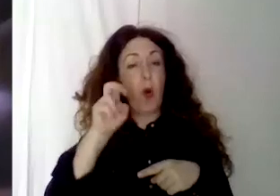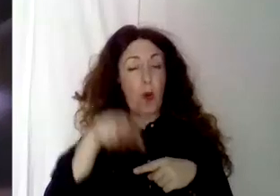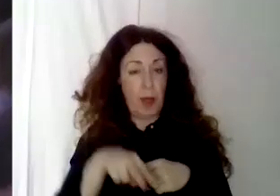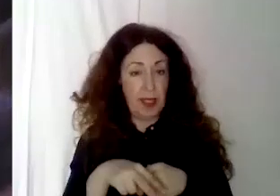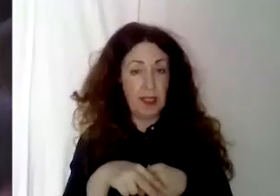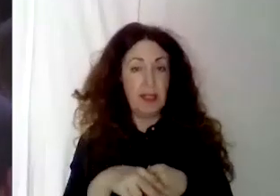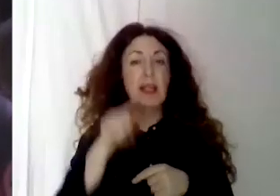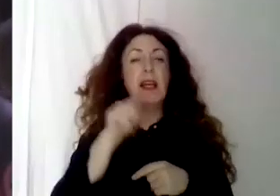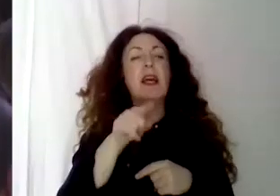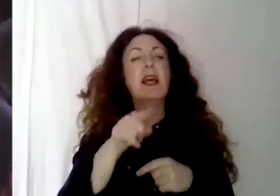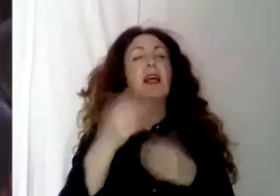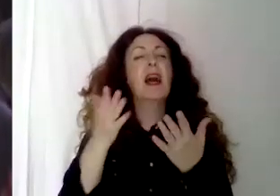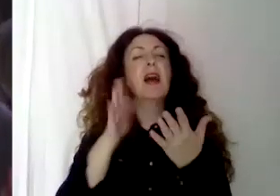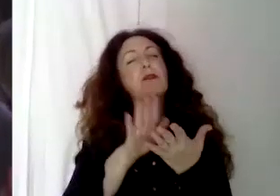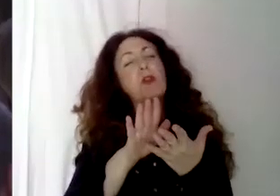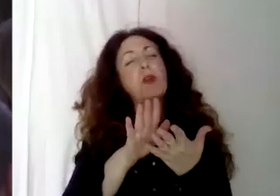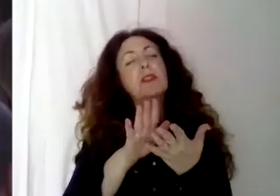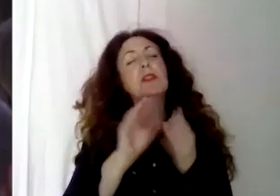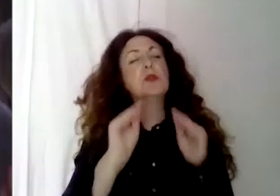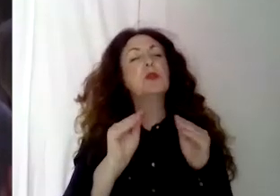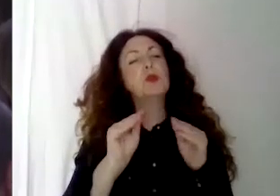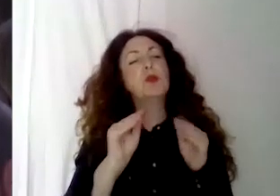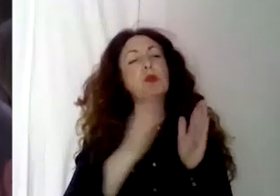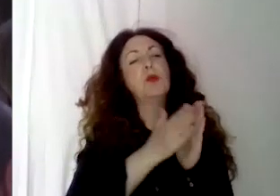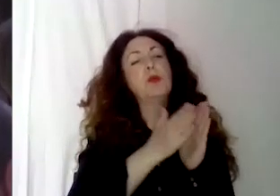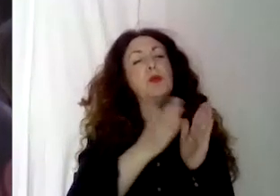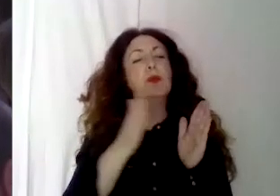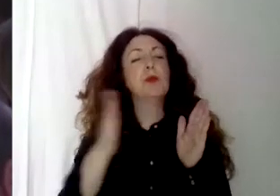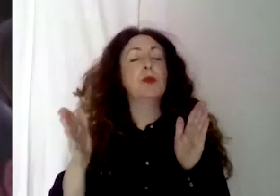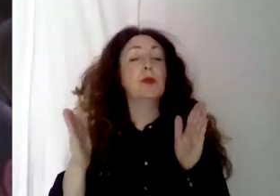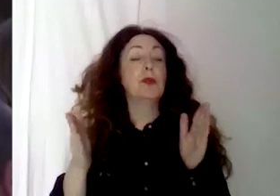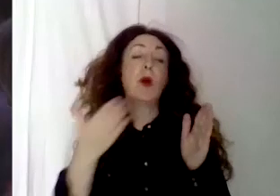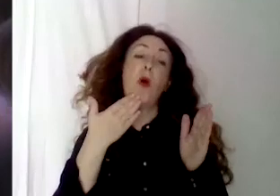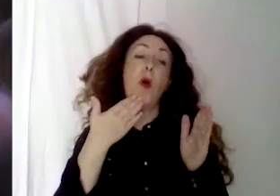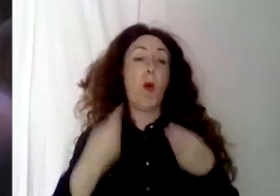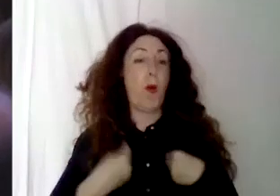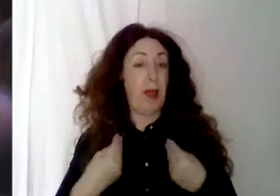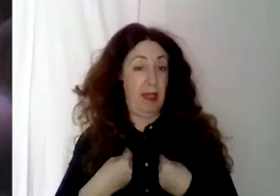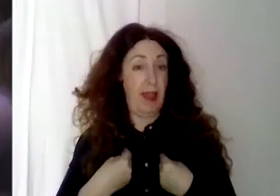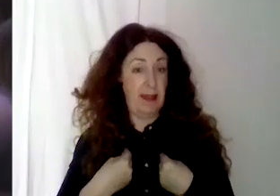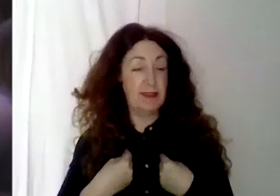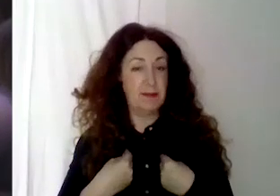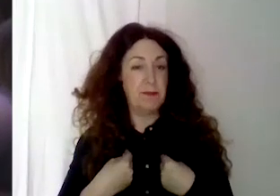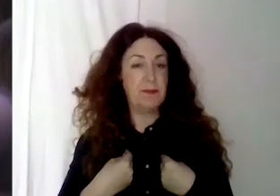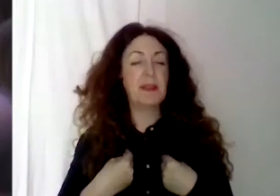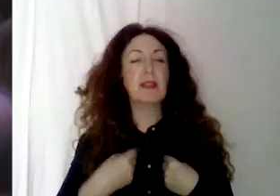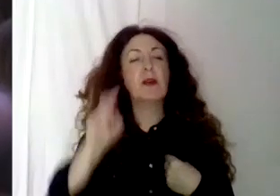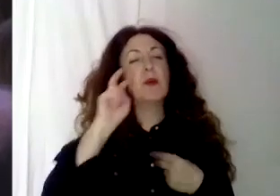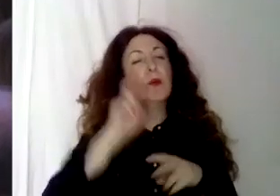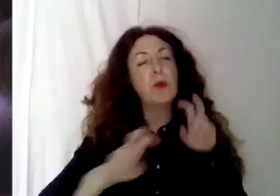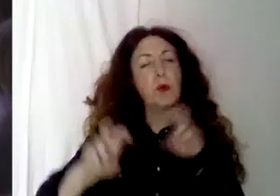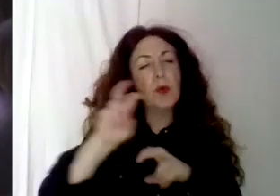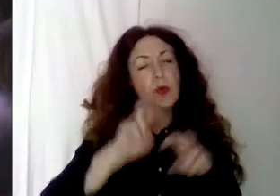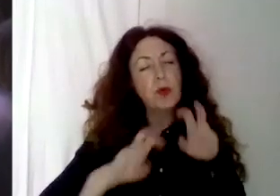veces peligrosa travesía llamada vida. Para conseguir armonía,